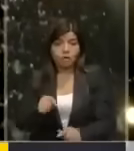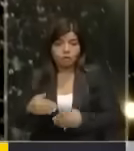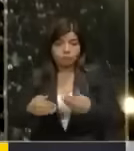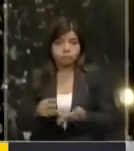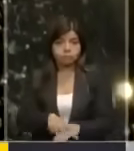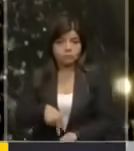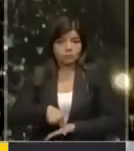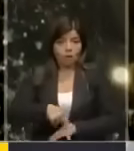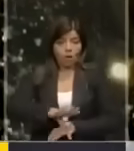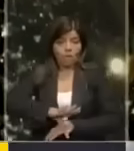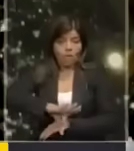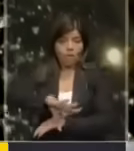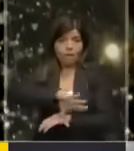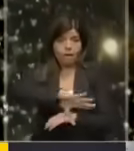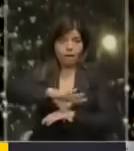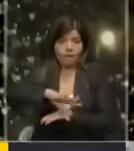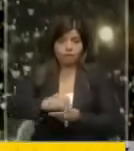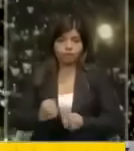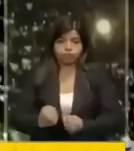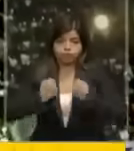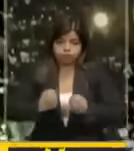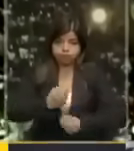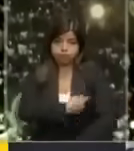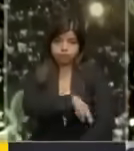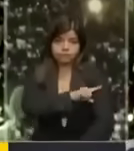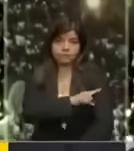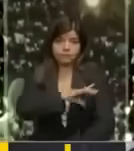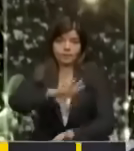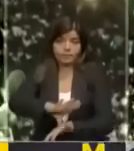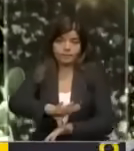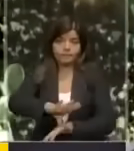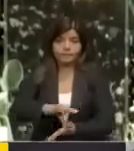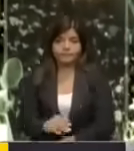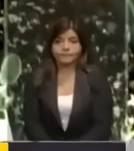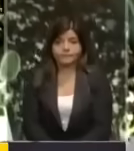pie a la patria y volvamos a ser una potencia.